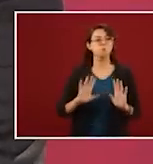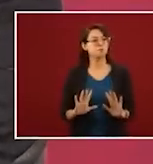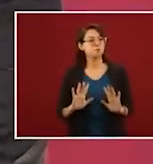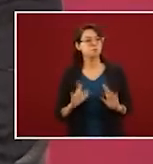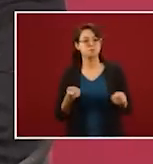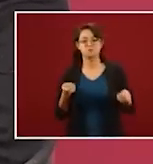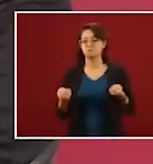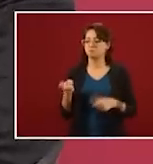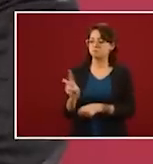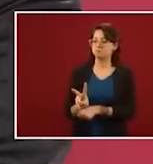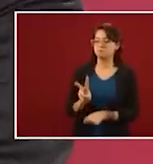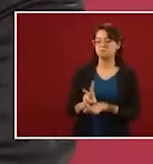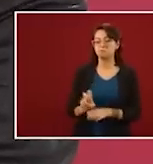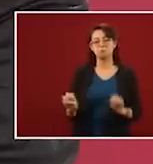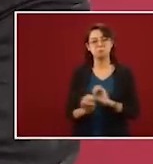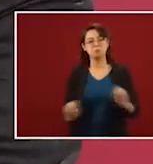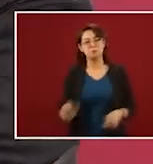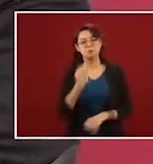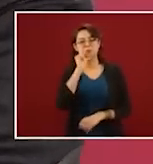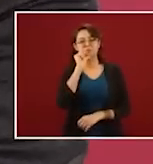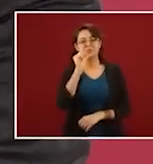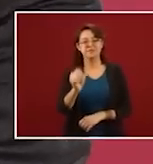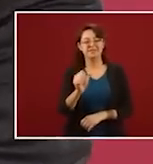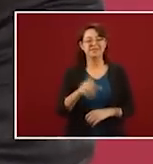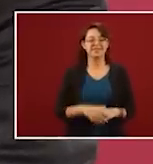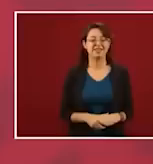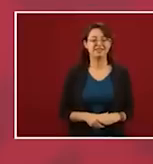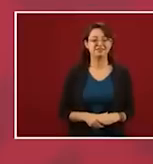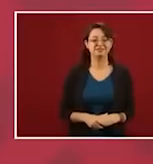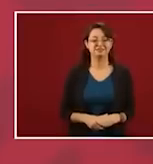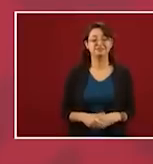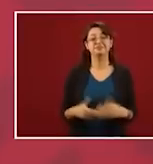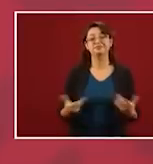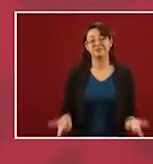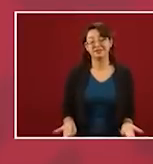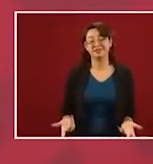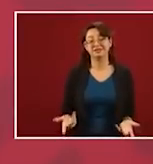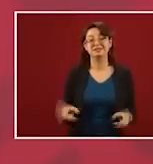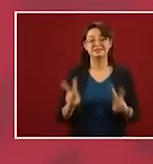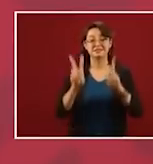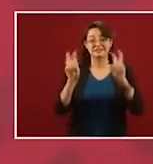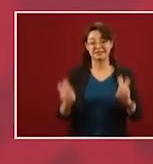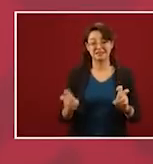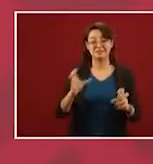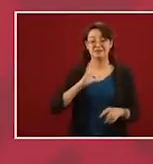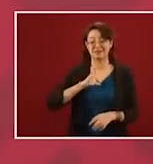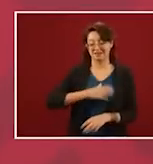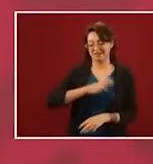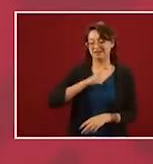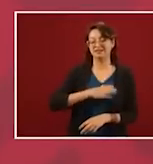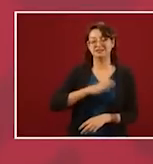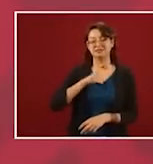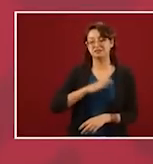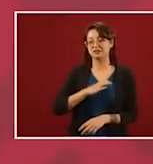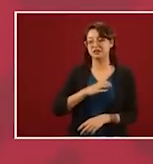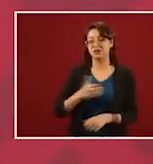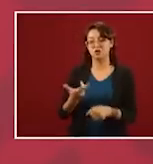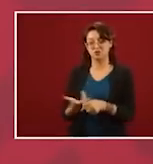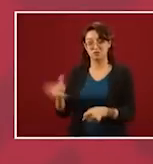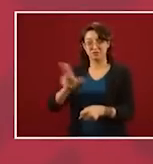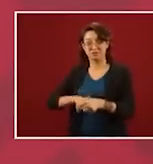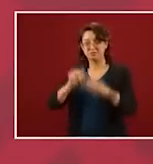subrogaban los servicios. Este es el caso de las medicinas para los niños de